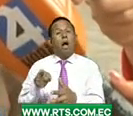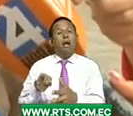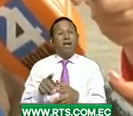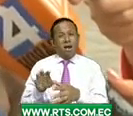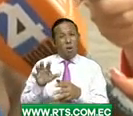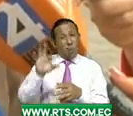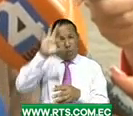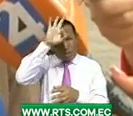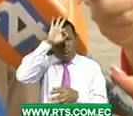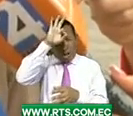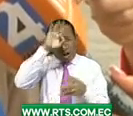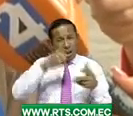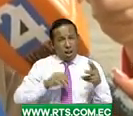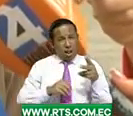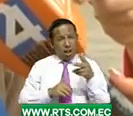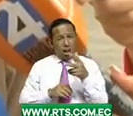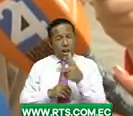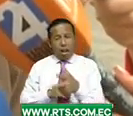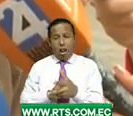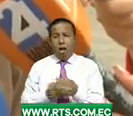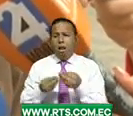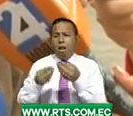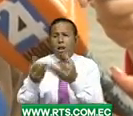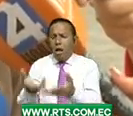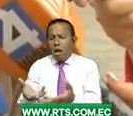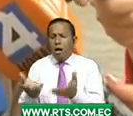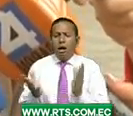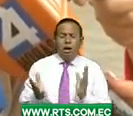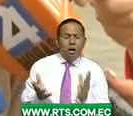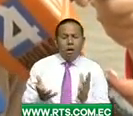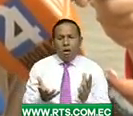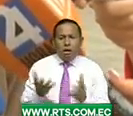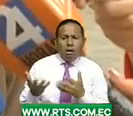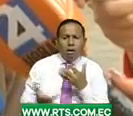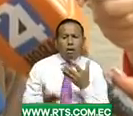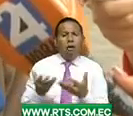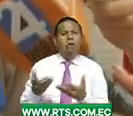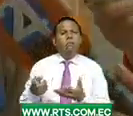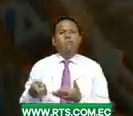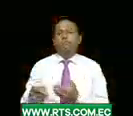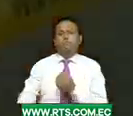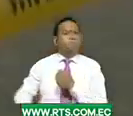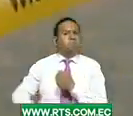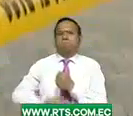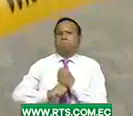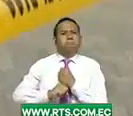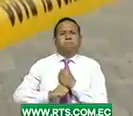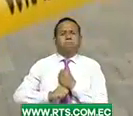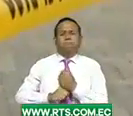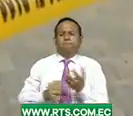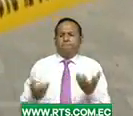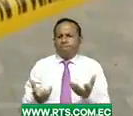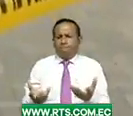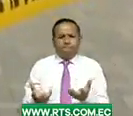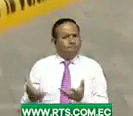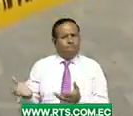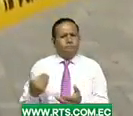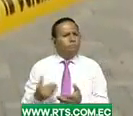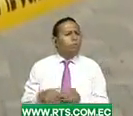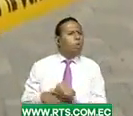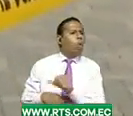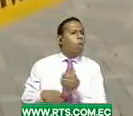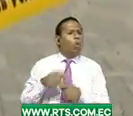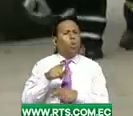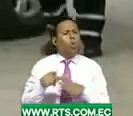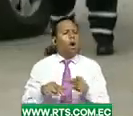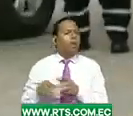para que una casa asistencial le dé los primeros auxilios. En este punto no le colaboraron. Por lo que se trasladó hasta la estación del cuerpo